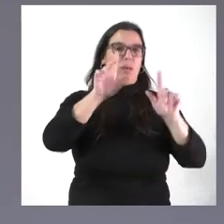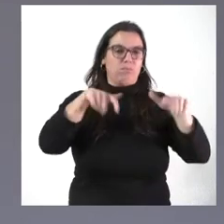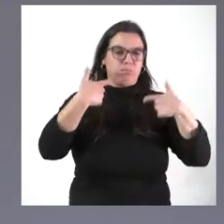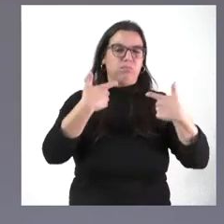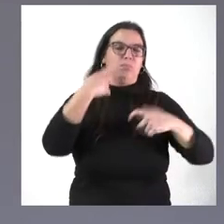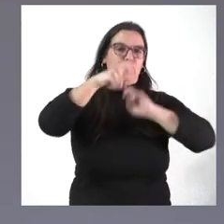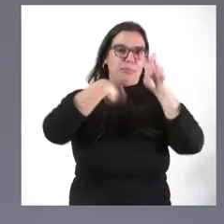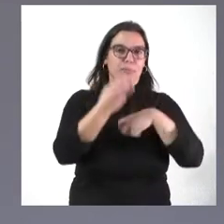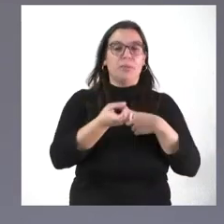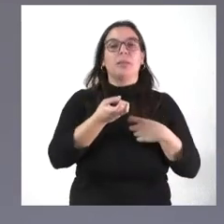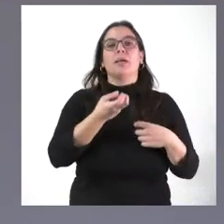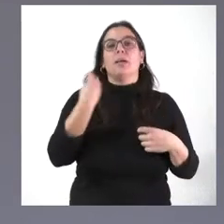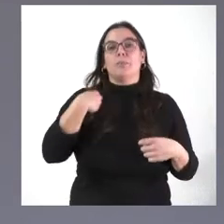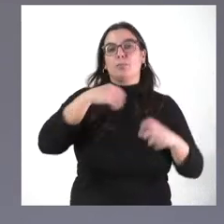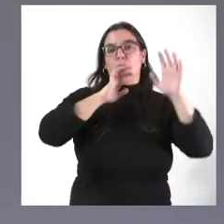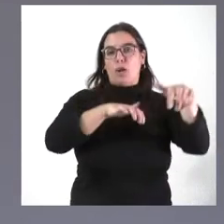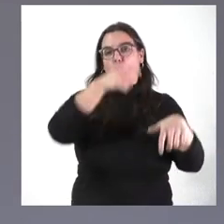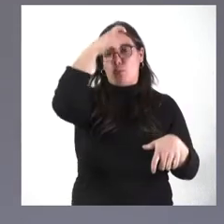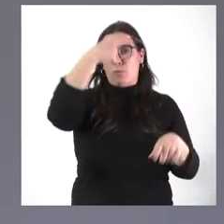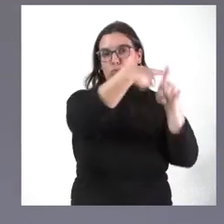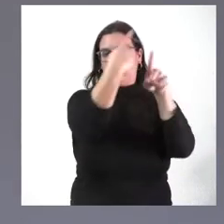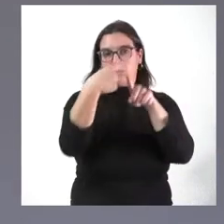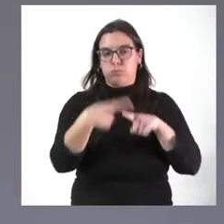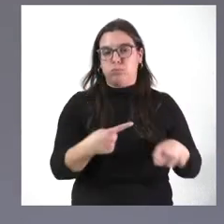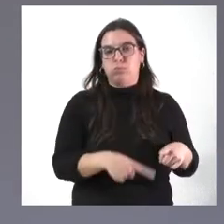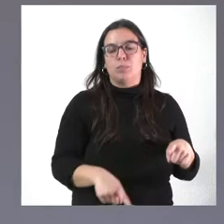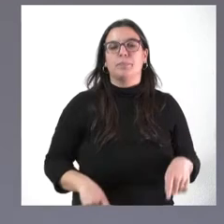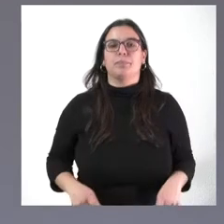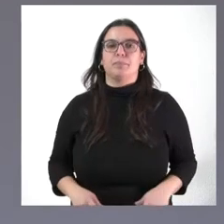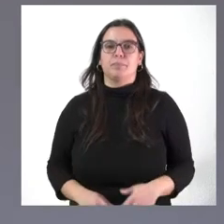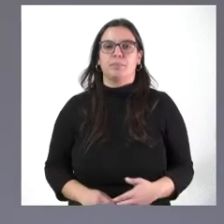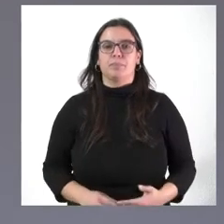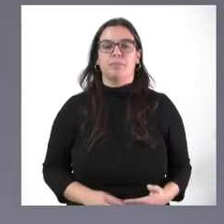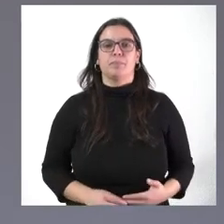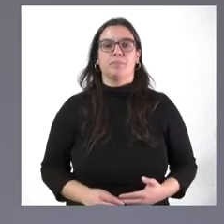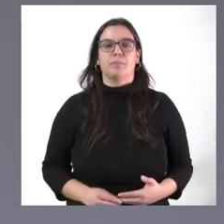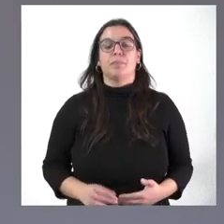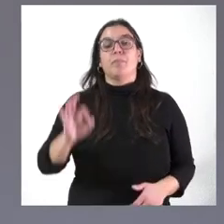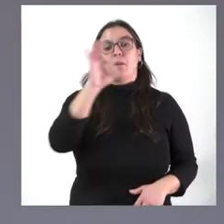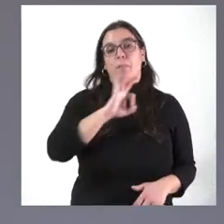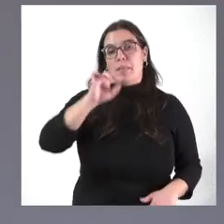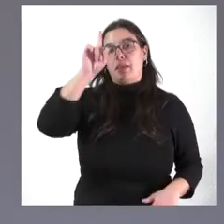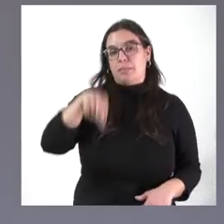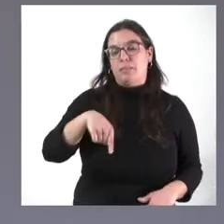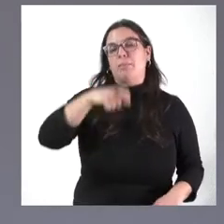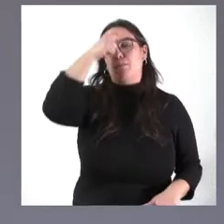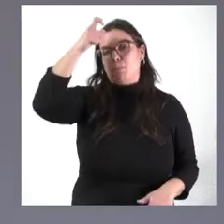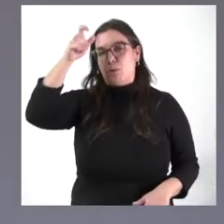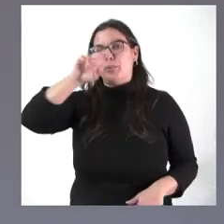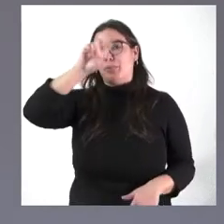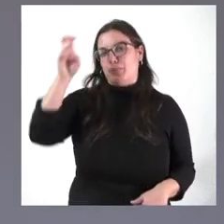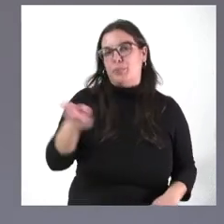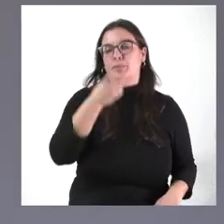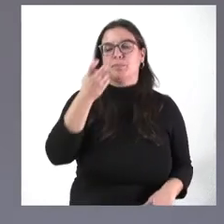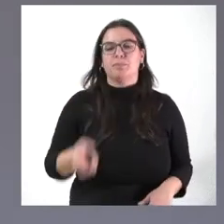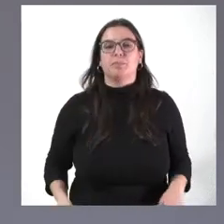este dinero en fogoso de la Ribera boeza te dejo el rosuelo y villaviciosa de San Miguel y en Palencia en santibáñez